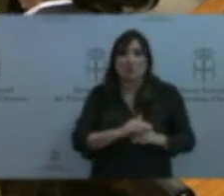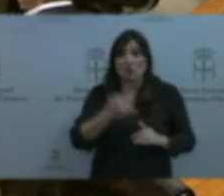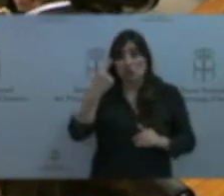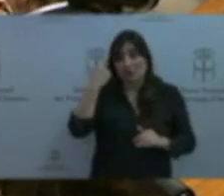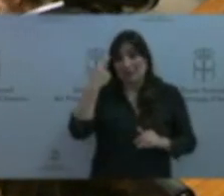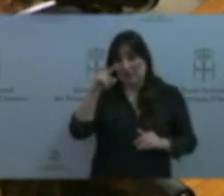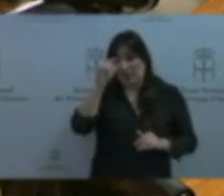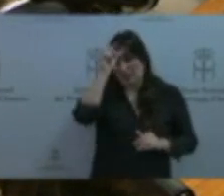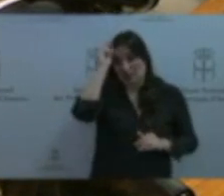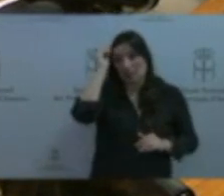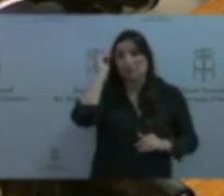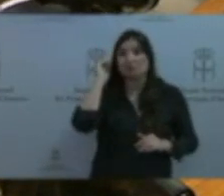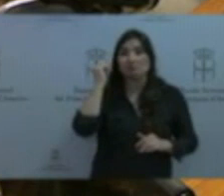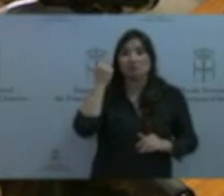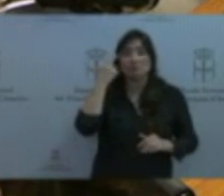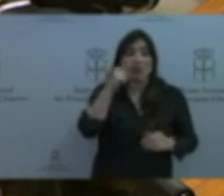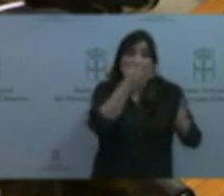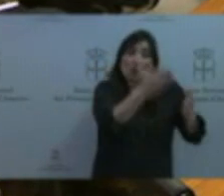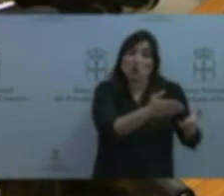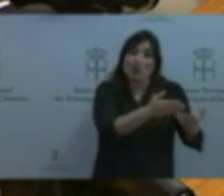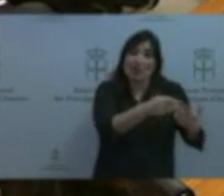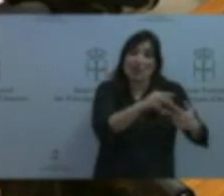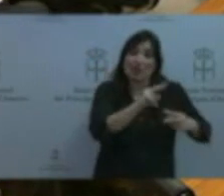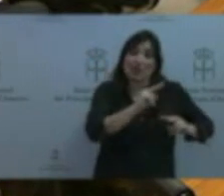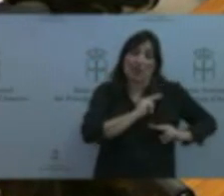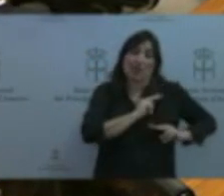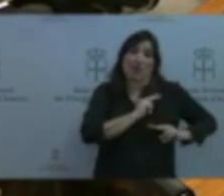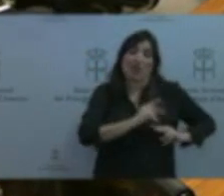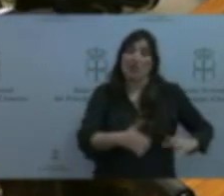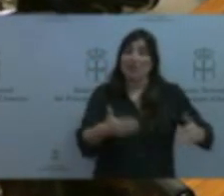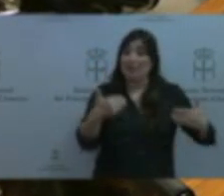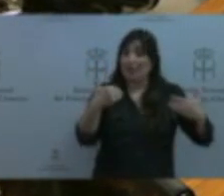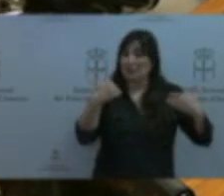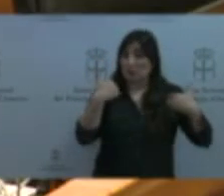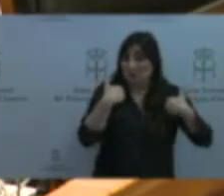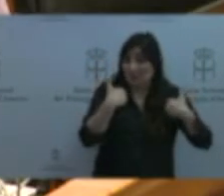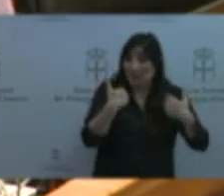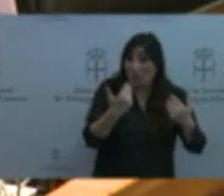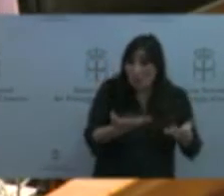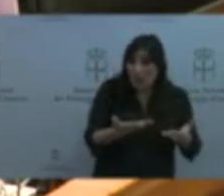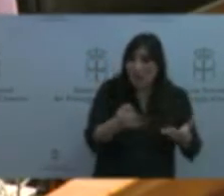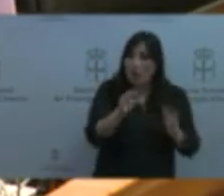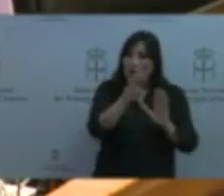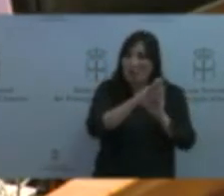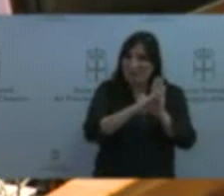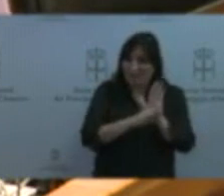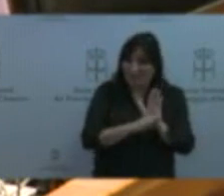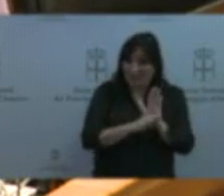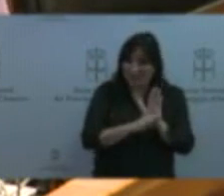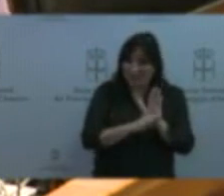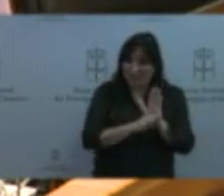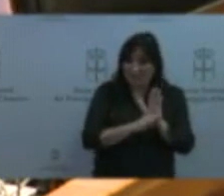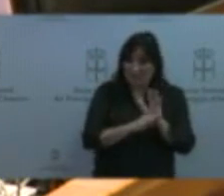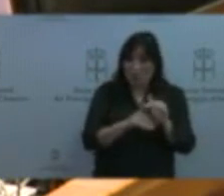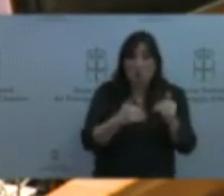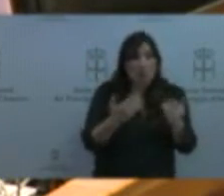contestar usted sobre cuáles son las responsabilidades y cuáles son las medidas que se fueron tomando, porque quizás lo